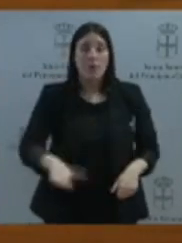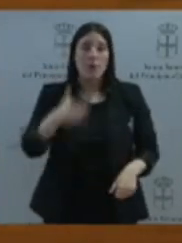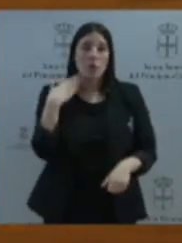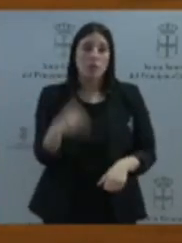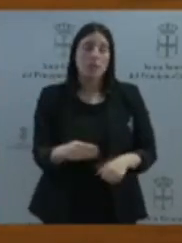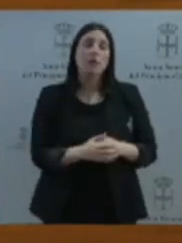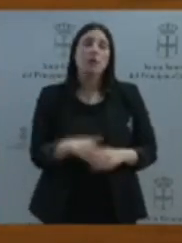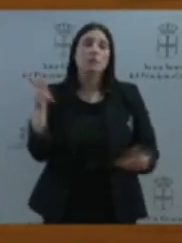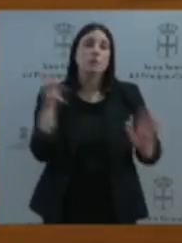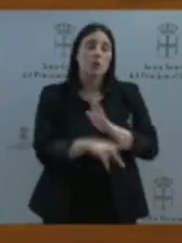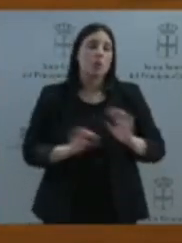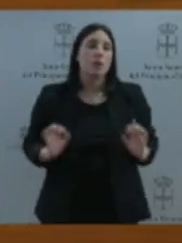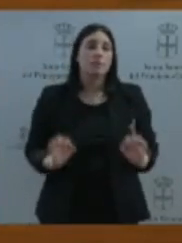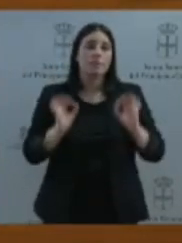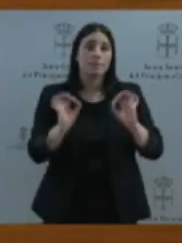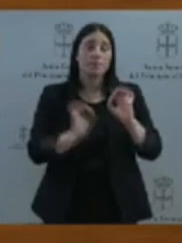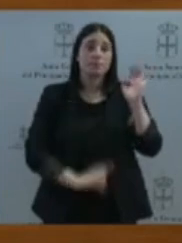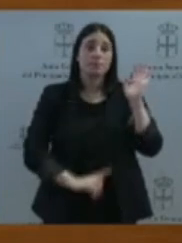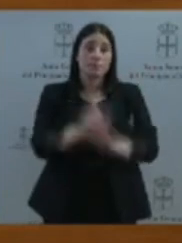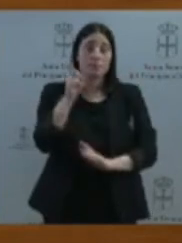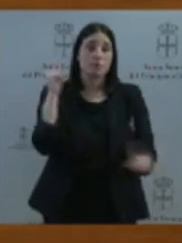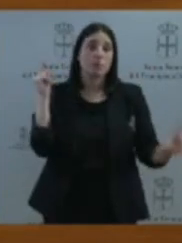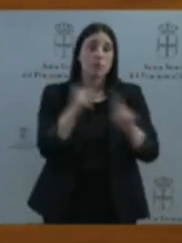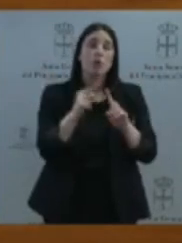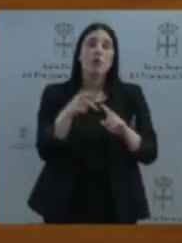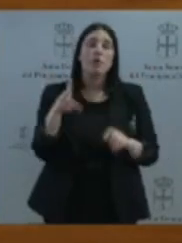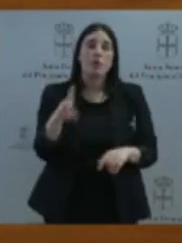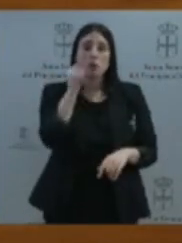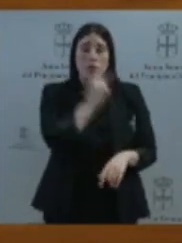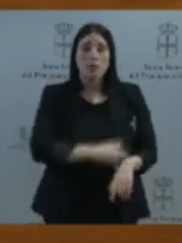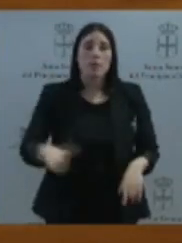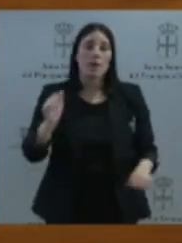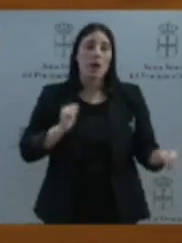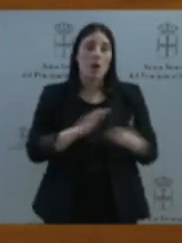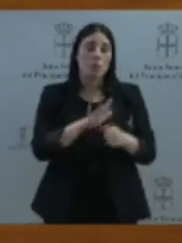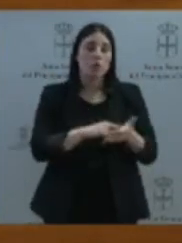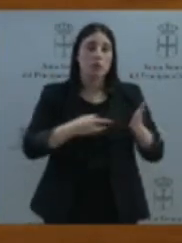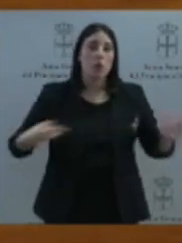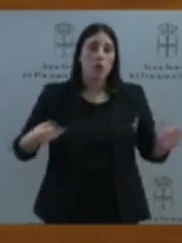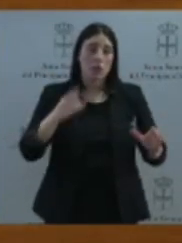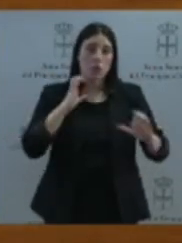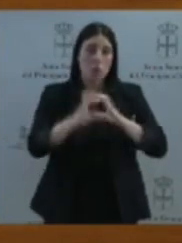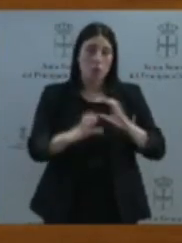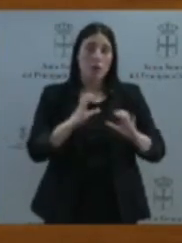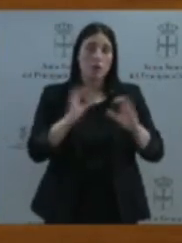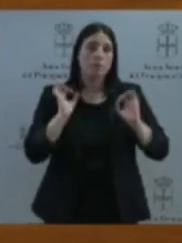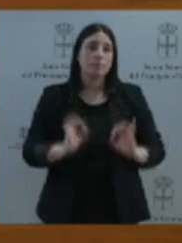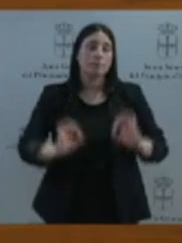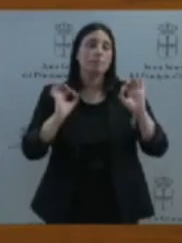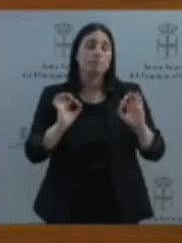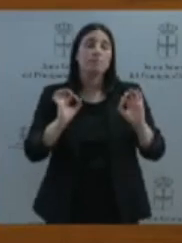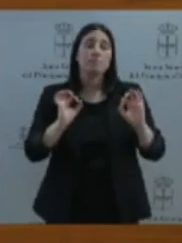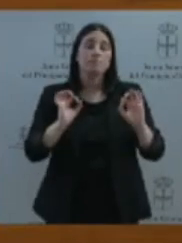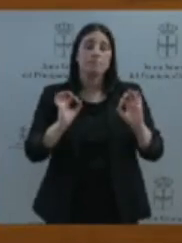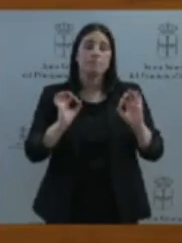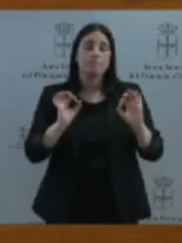para proteger los derechos de la infancia en el ámbito de las tecnologías de la comunicación, con especial incidencia en las posibles situaciones